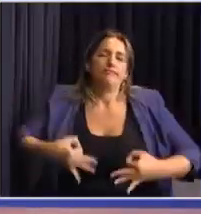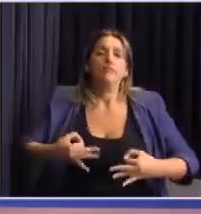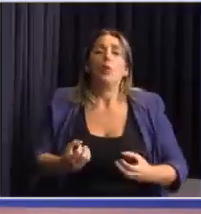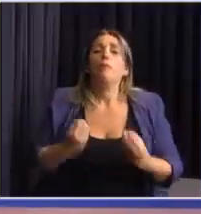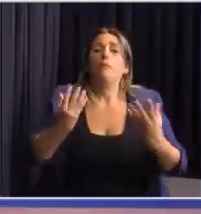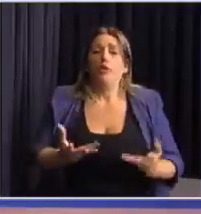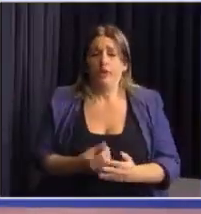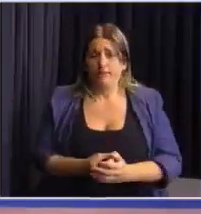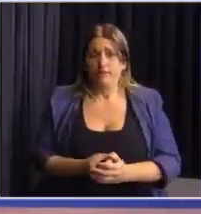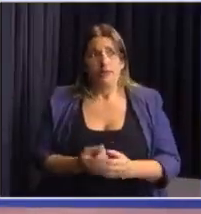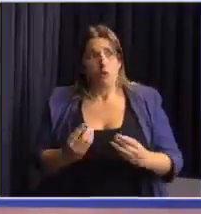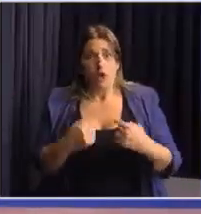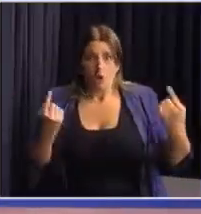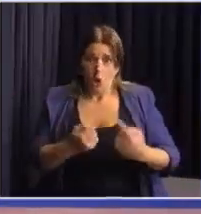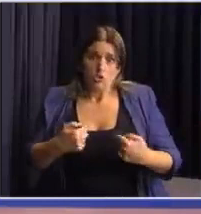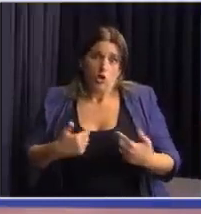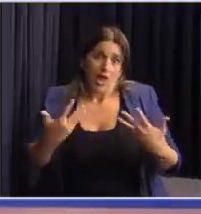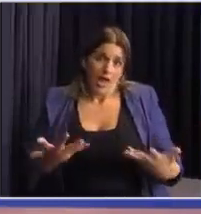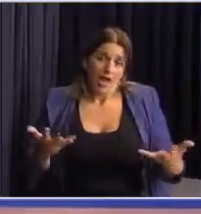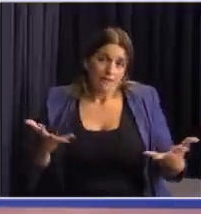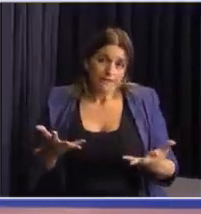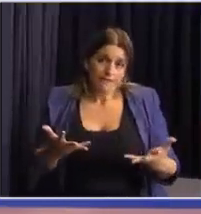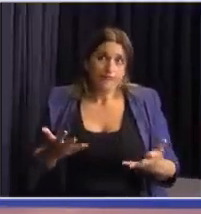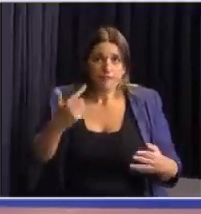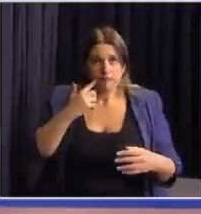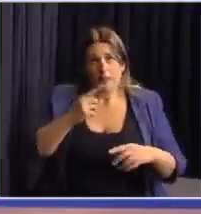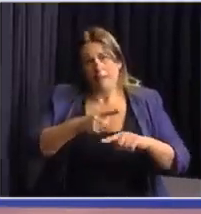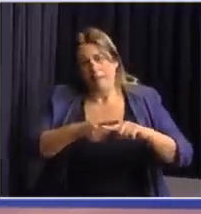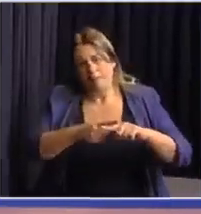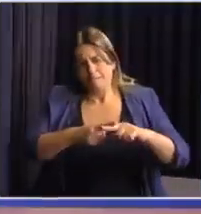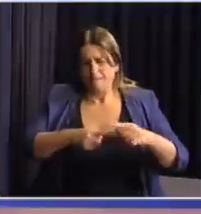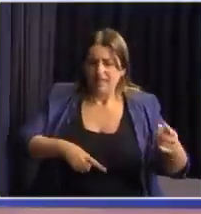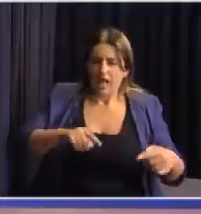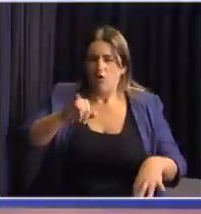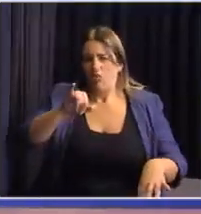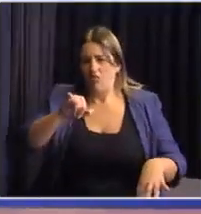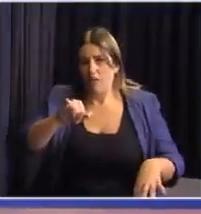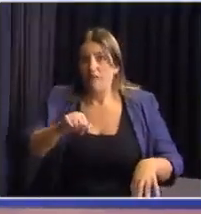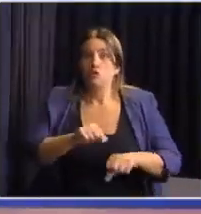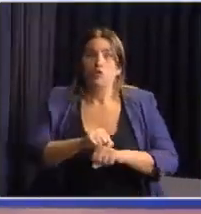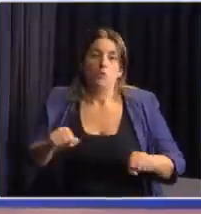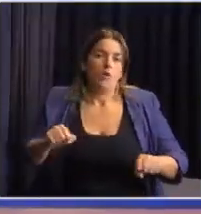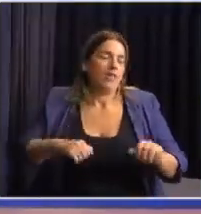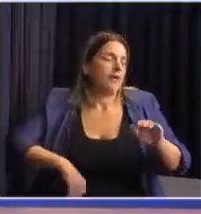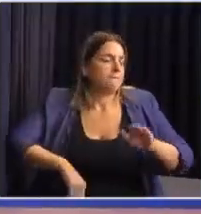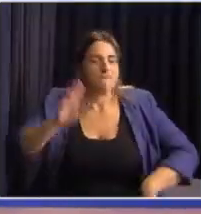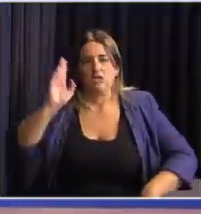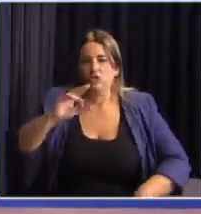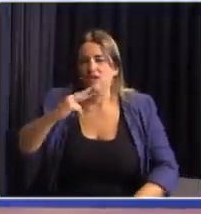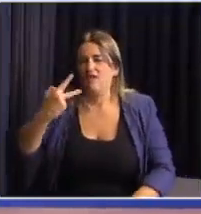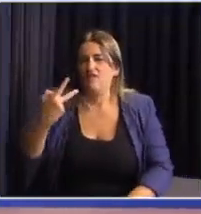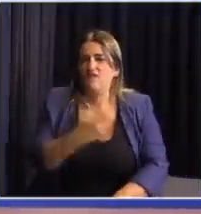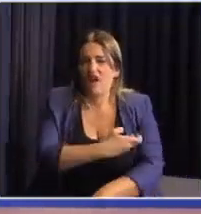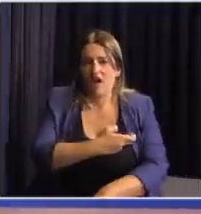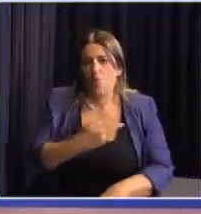qué? Porque la ilusión nuestra es que a mediados de mayo haya causado efecto la vacunación masiva,